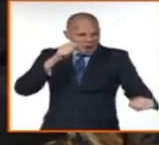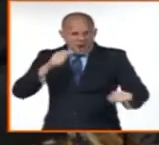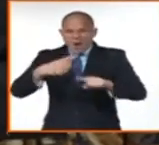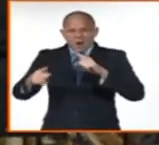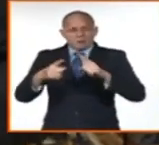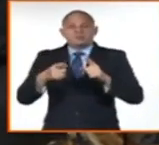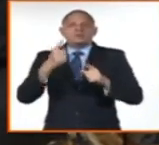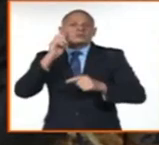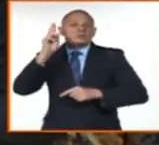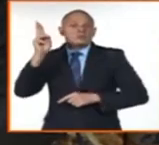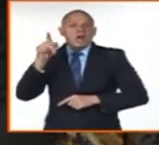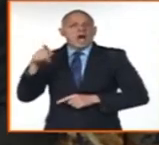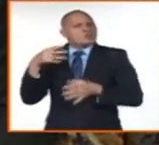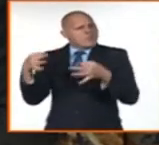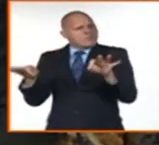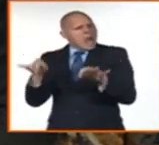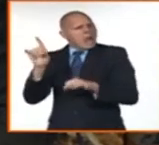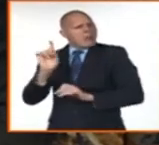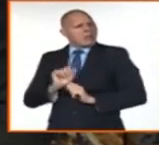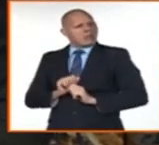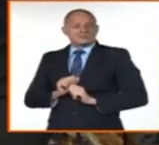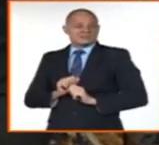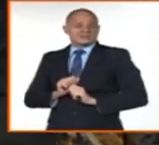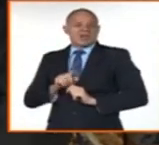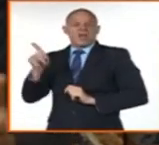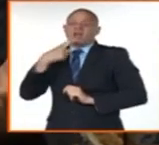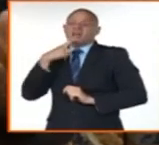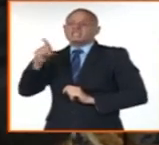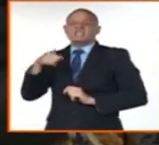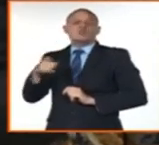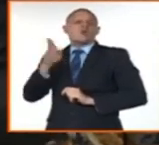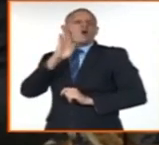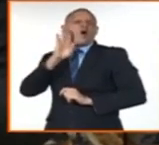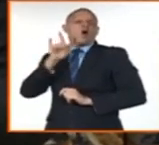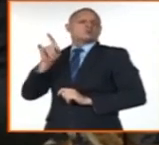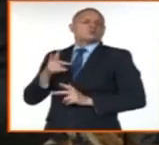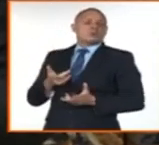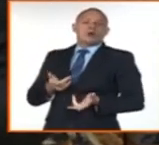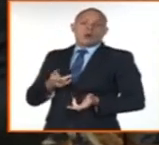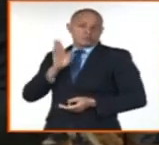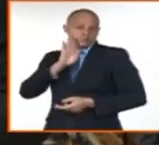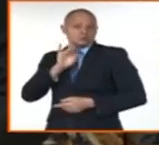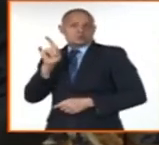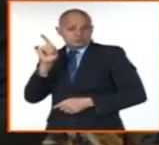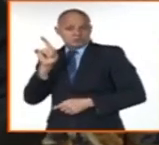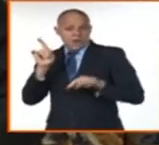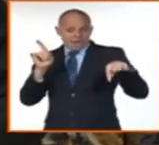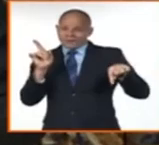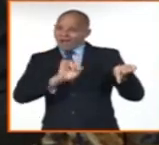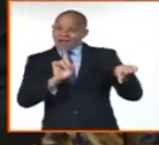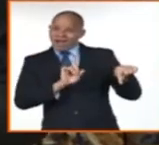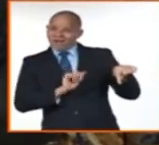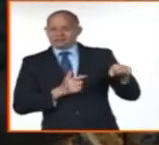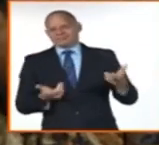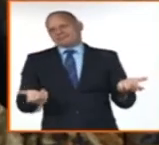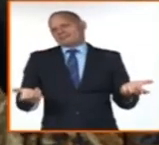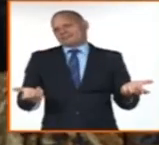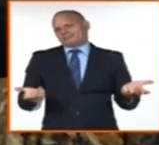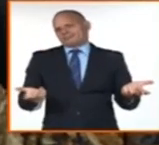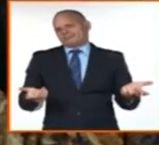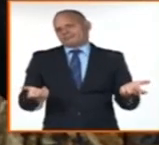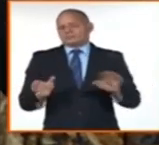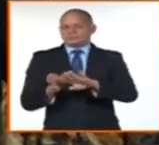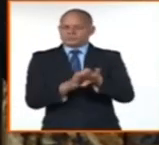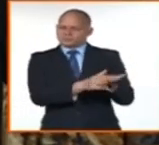una situación compleja en lo económico y lo social. Y a eso entonces el tercer elemento, la COVID.